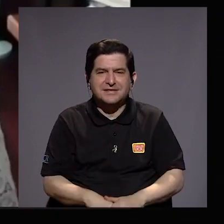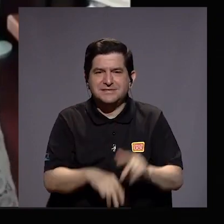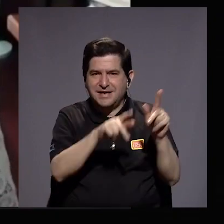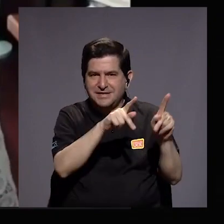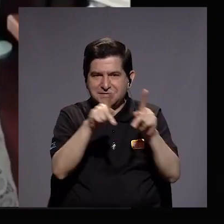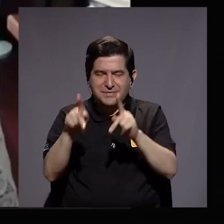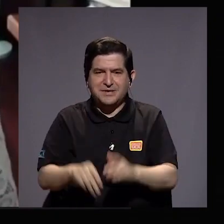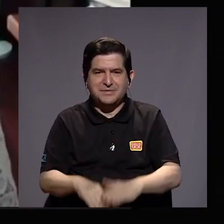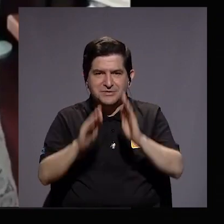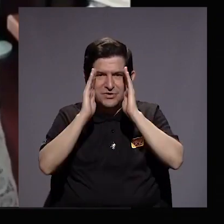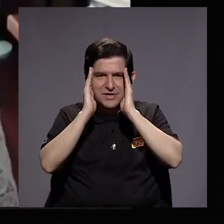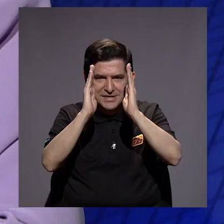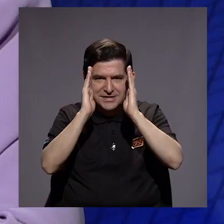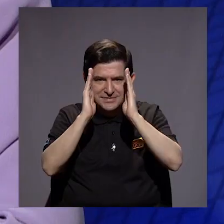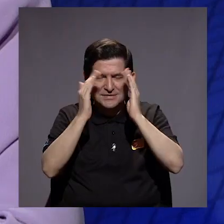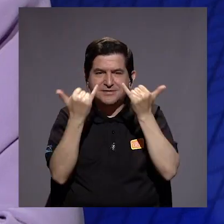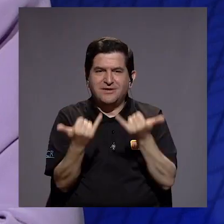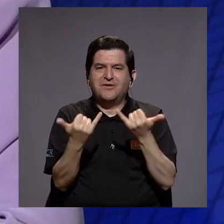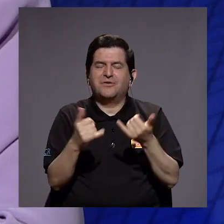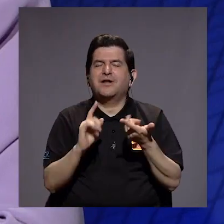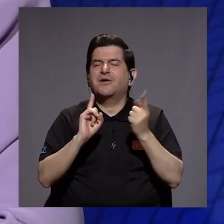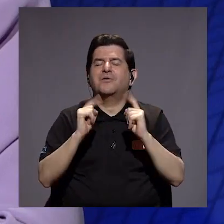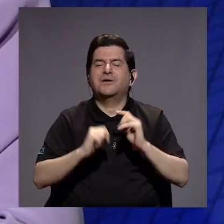para nuestra audiencia.